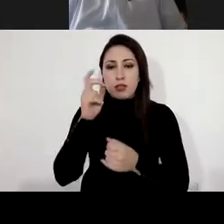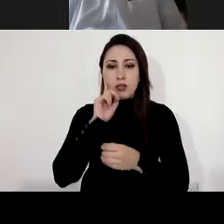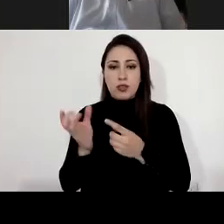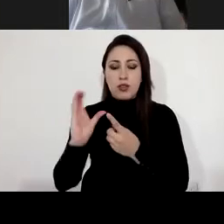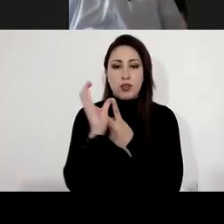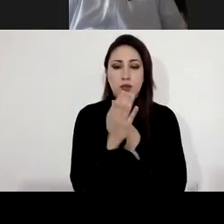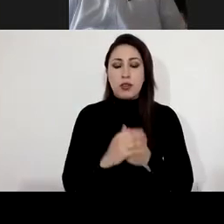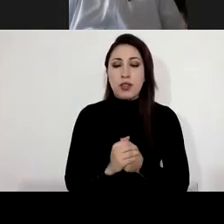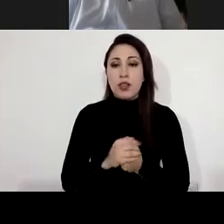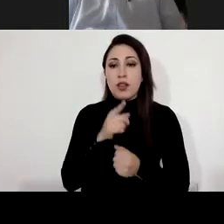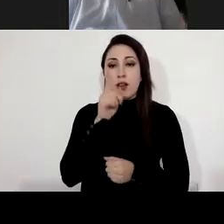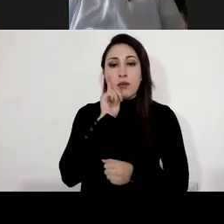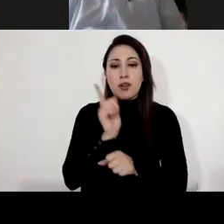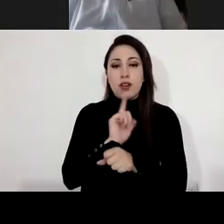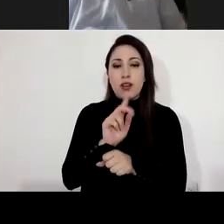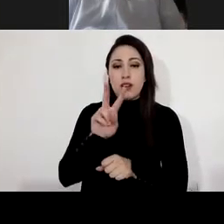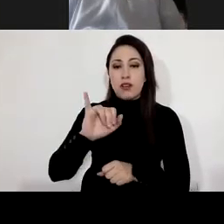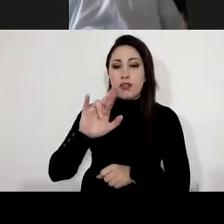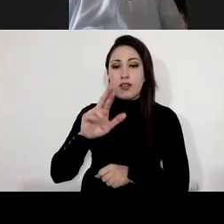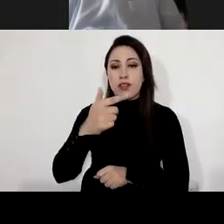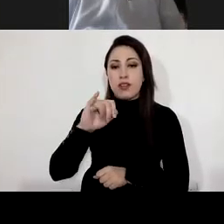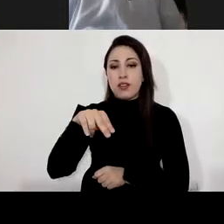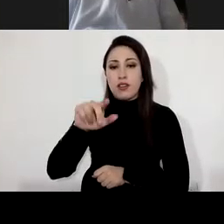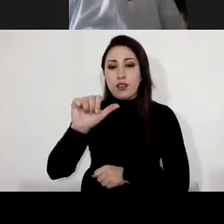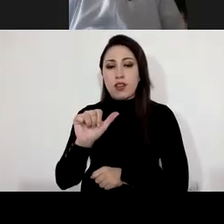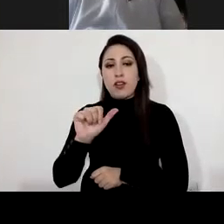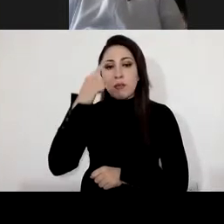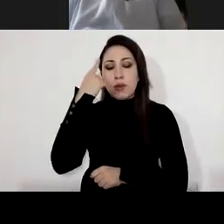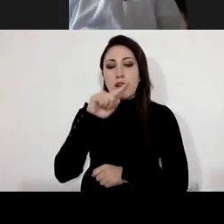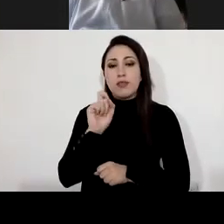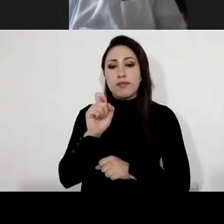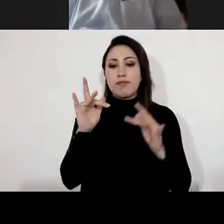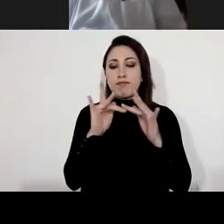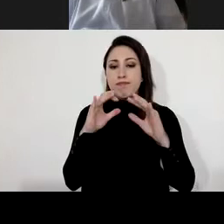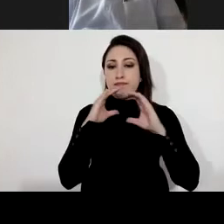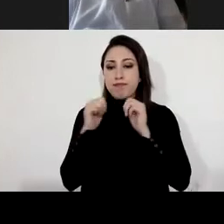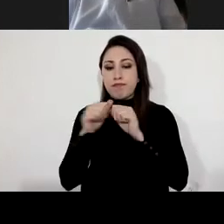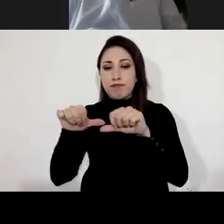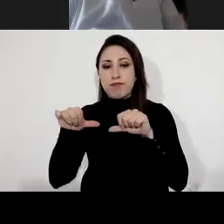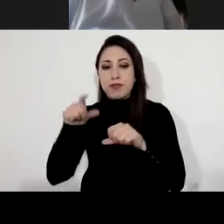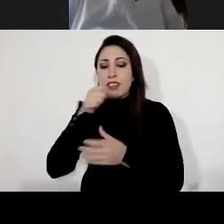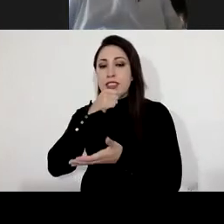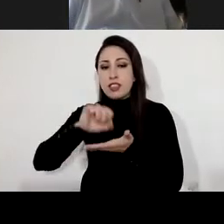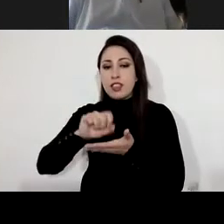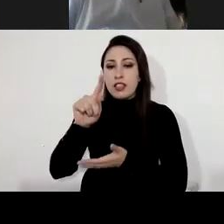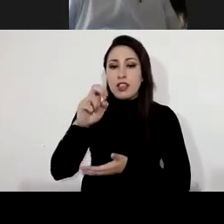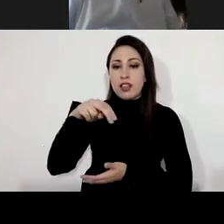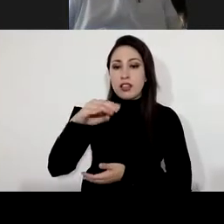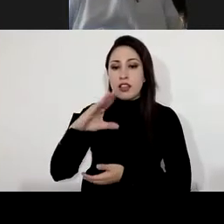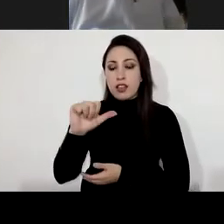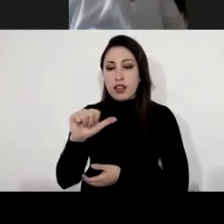La licenciada Virginia González Ramírez, vinculación institucional de esta unidad, en su carácter de secretaria técnica del Comité de